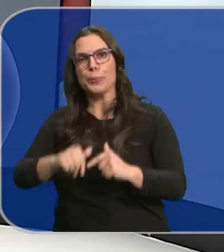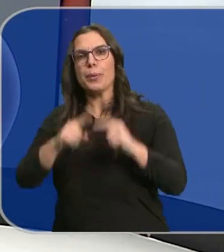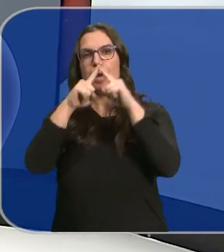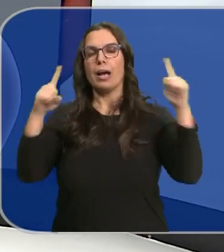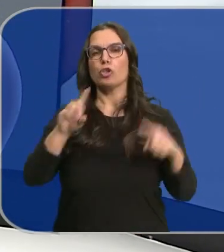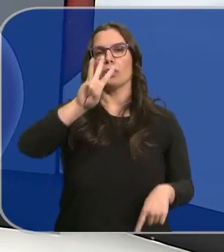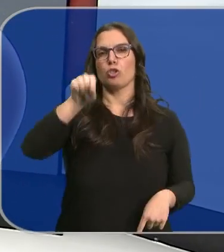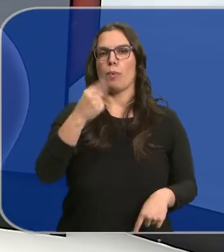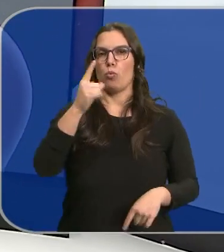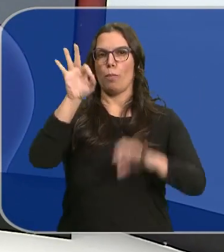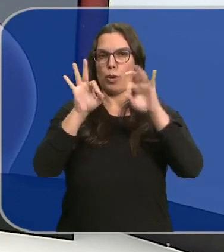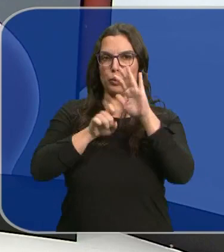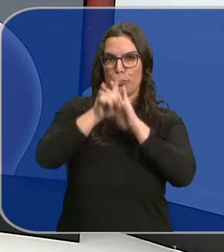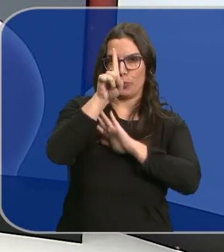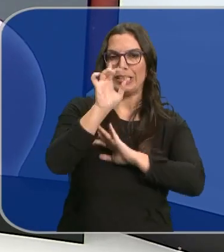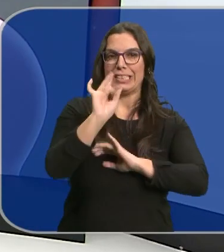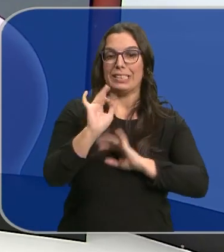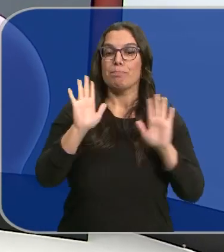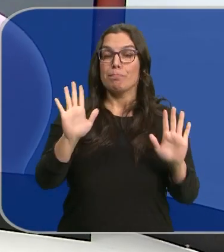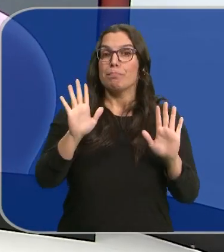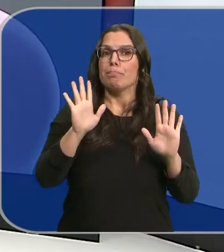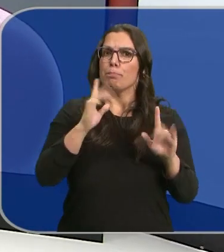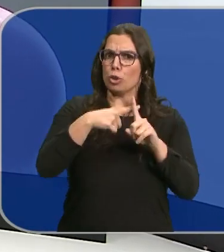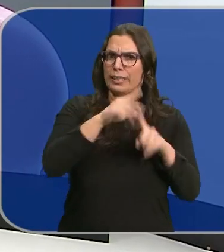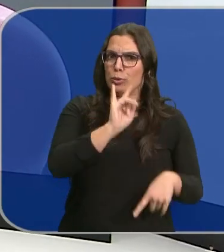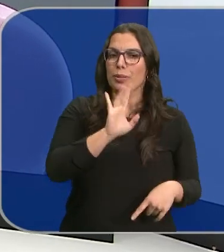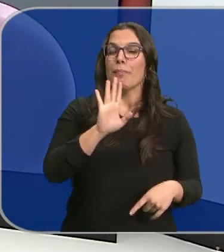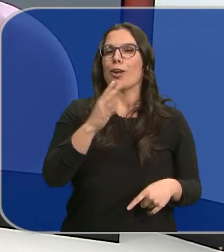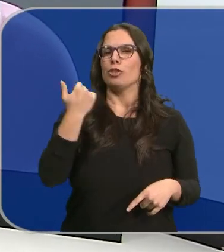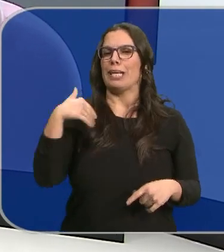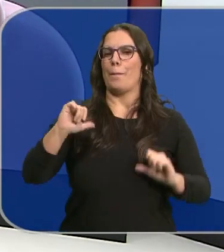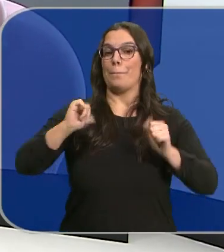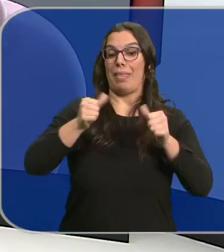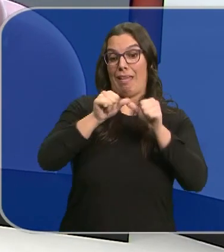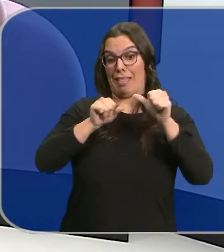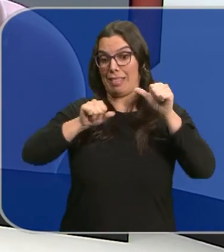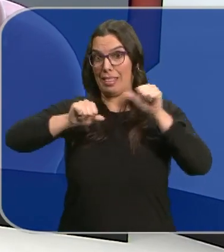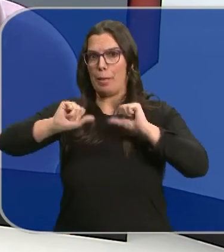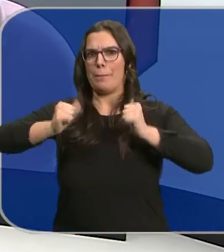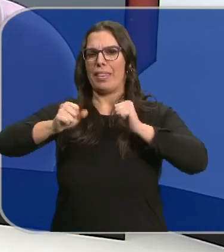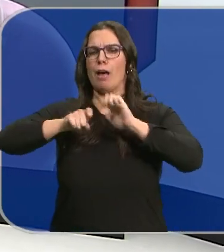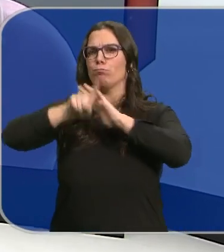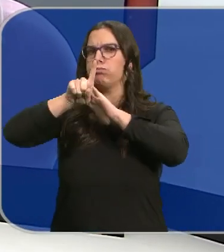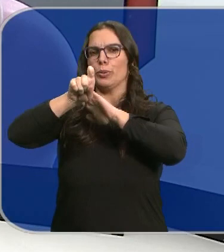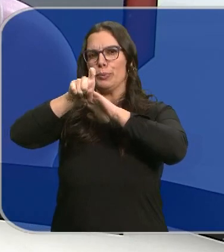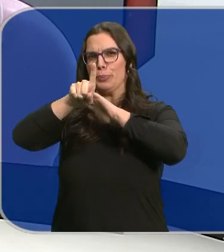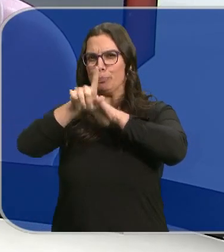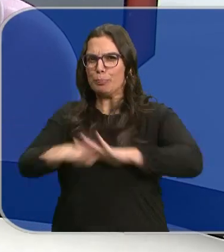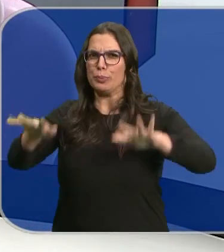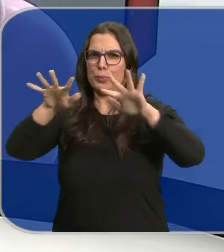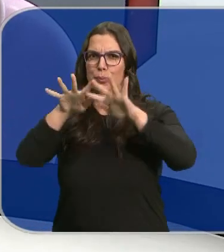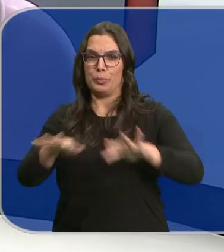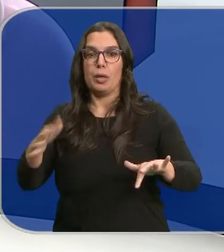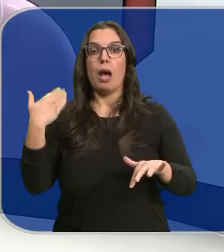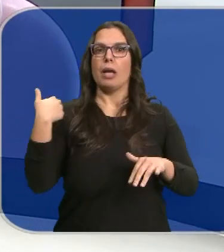del 3,1%. Pero aunque el dato es positivo, ya se aprecia la ralentización con respecto a 3 meses antes, cuando